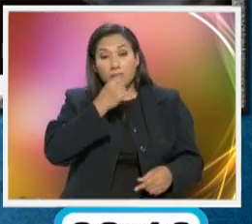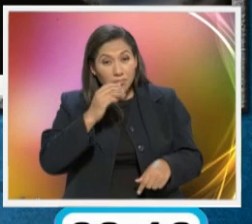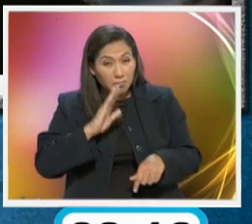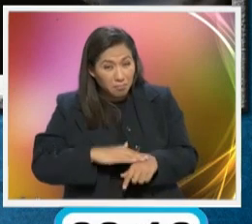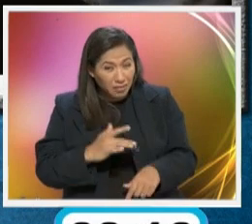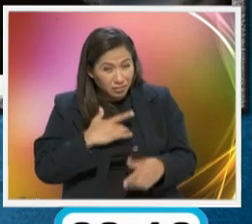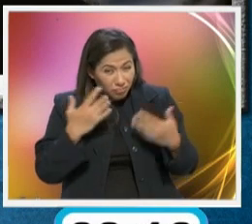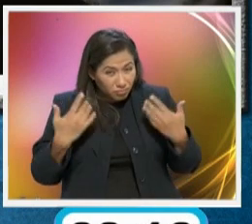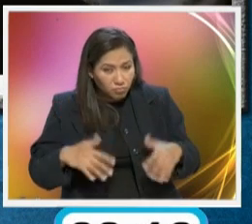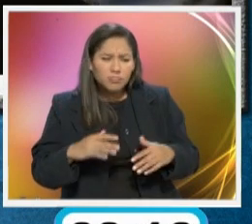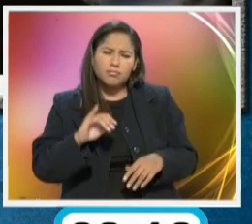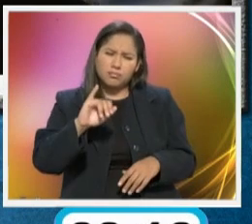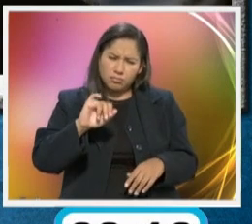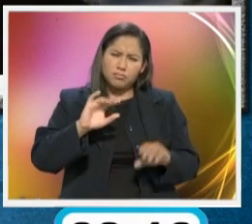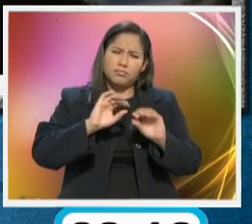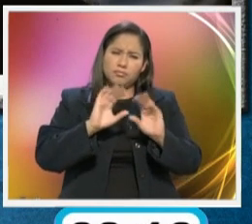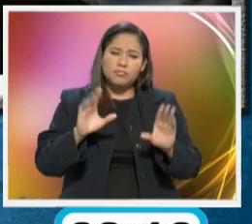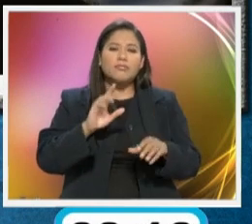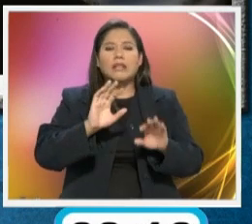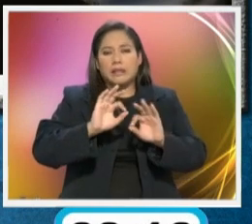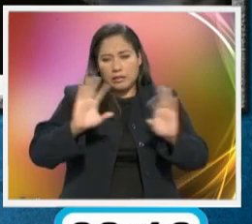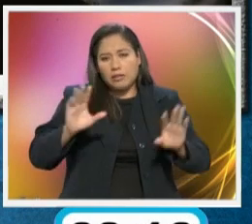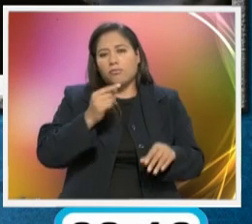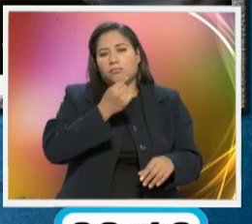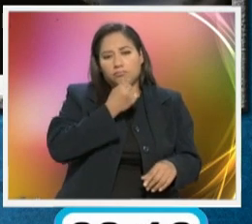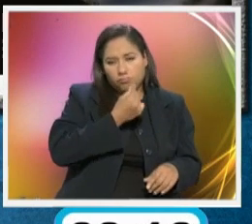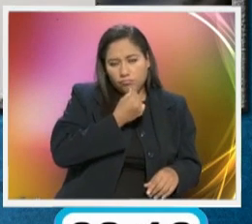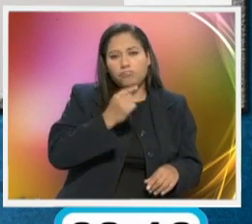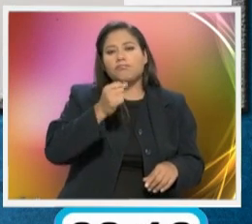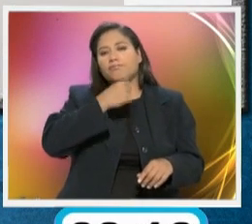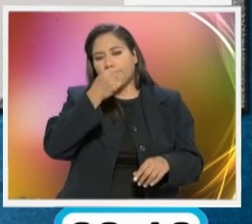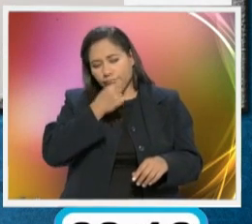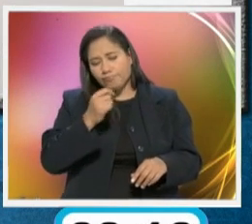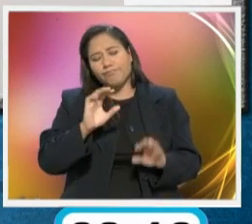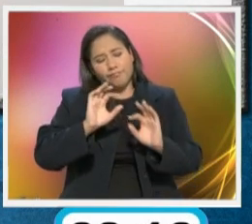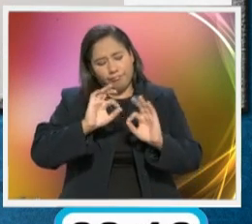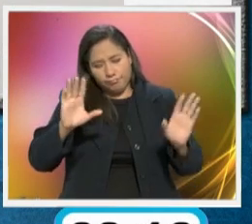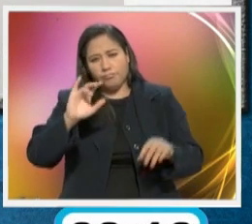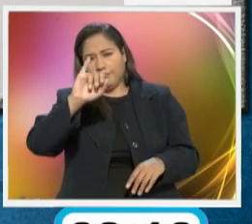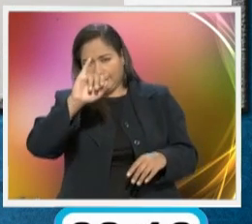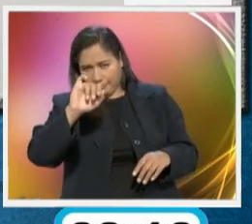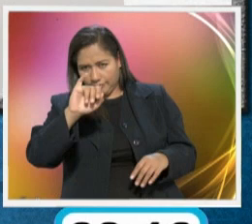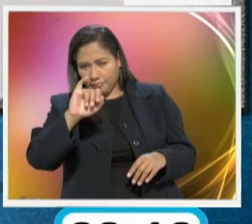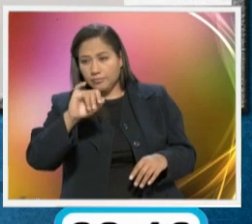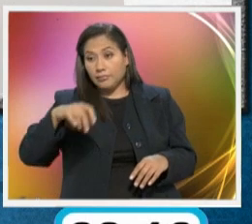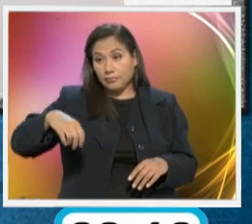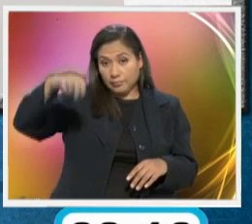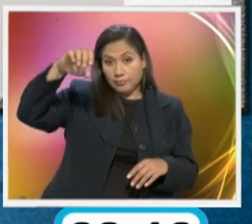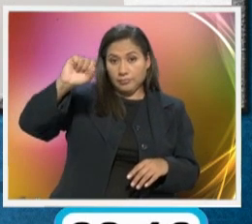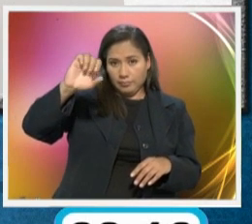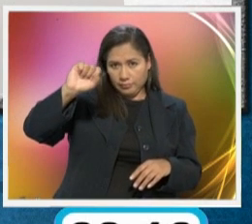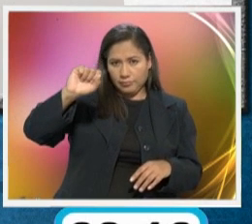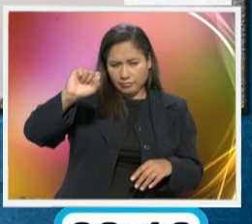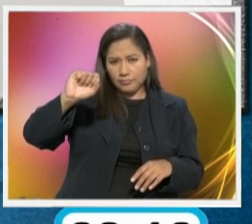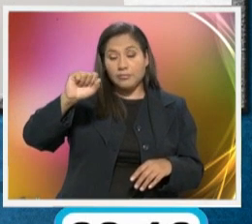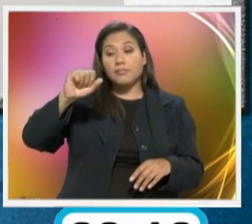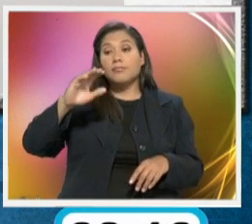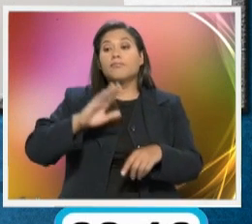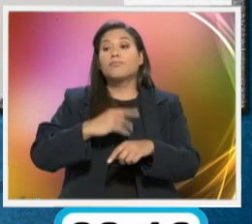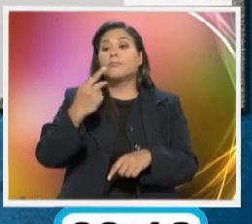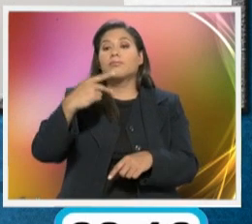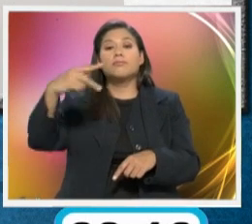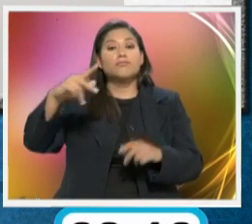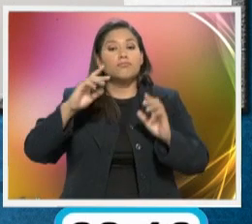ejemplo? ¿Es más claro, riesgoso? las edades más susceptibles son niños y adultos mayores de 60 años. ¿Por qué? Porque ya su